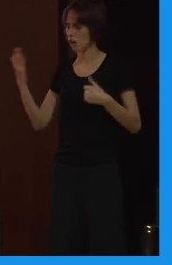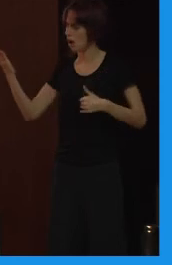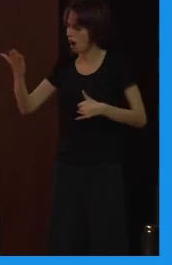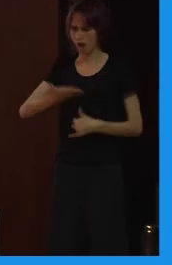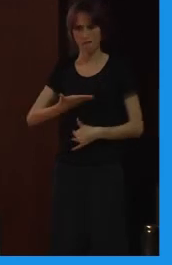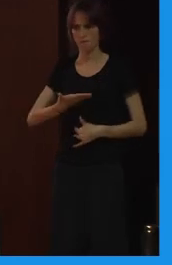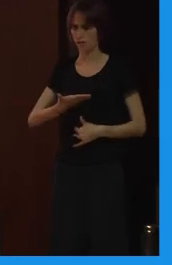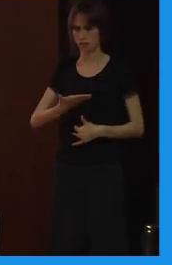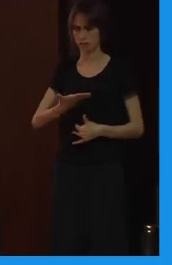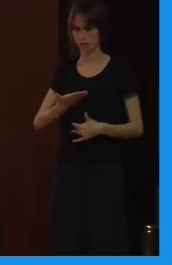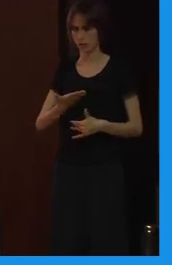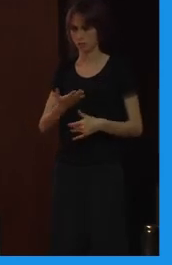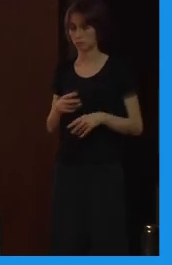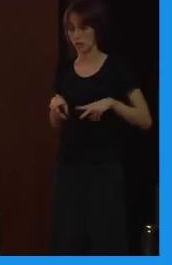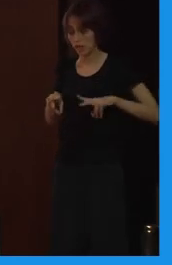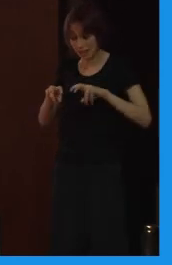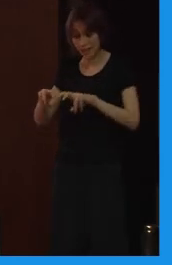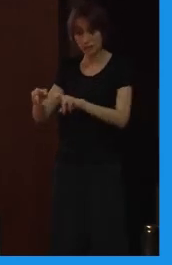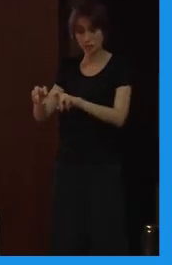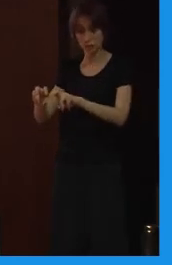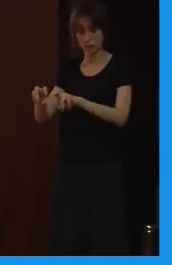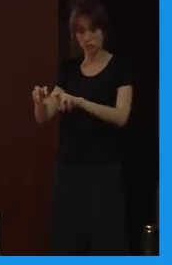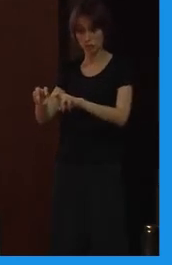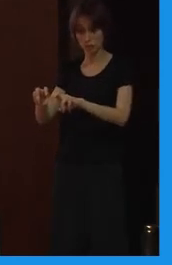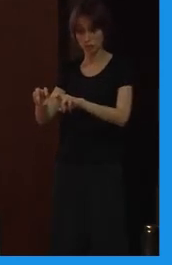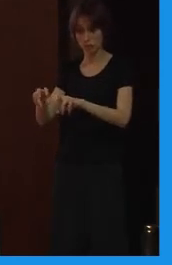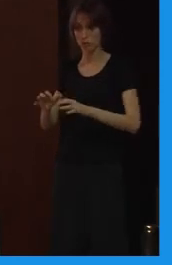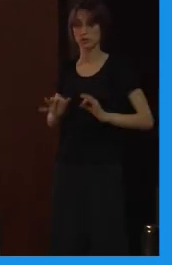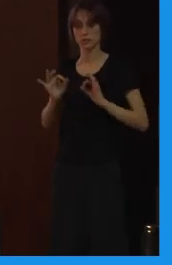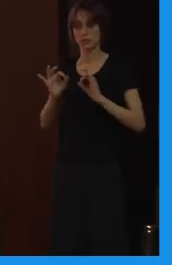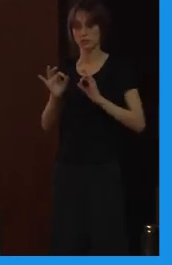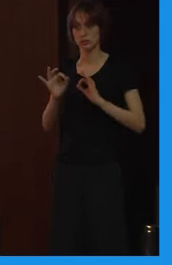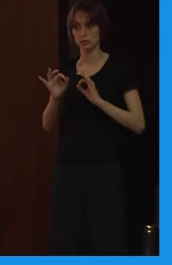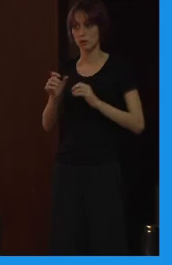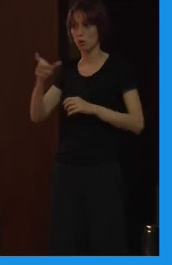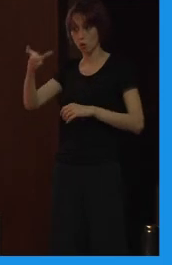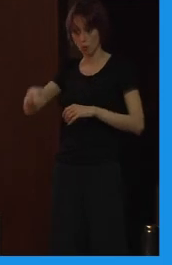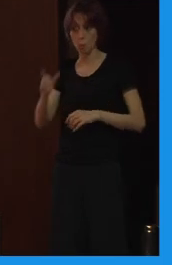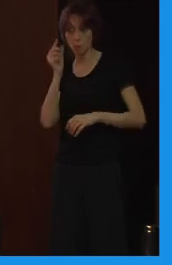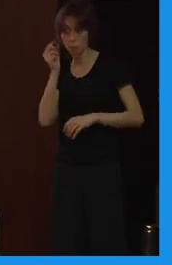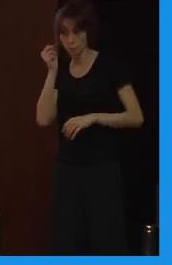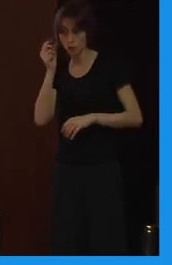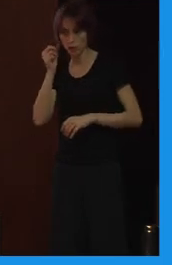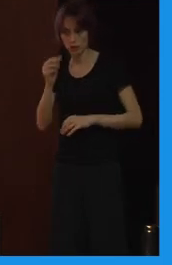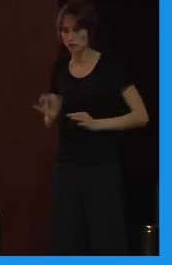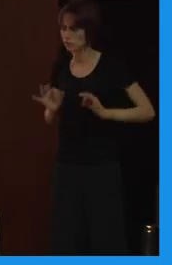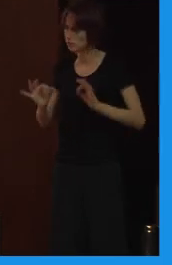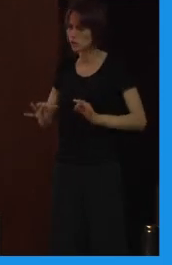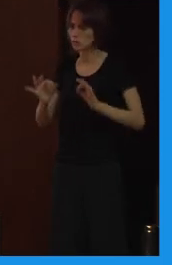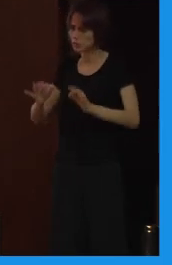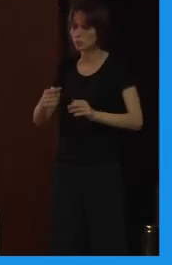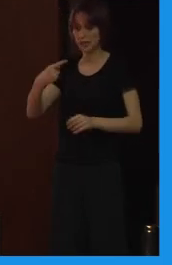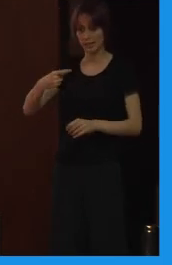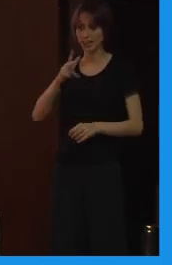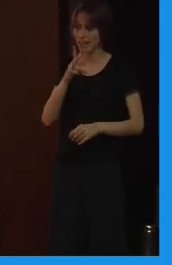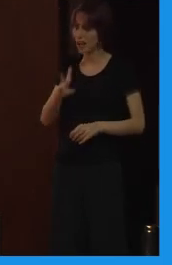estudio, por este estudio, y tenían siempre un déficit de GH, que lo confirmaron con la IGF-1